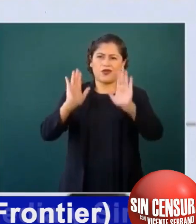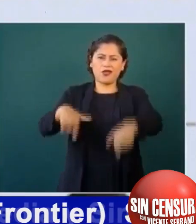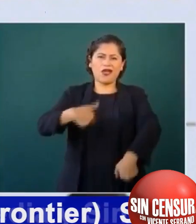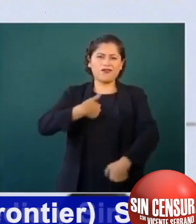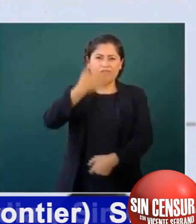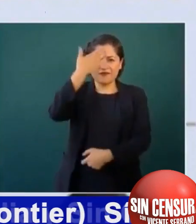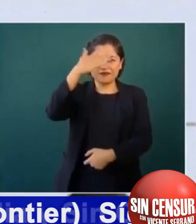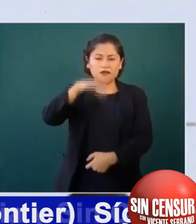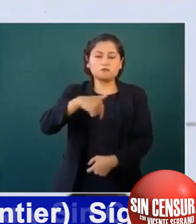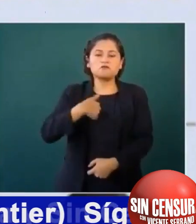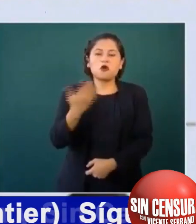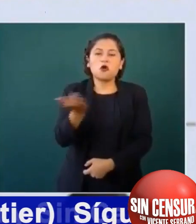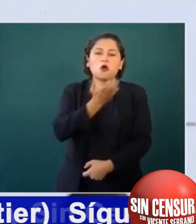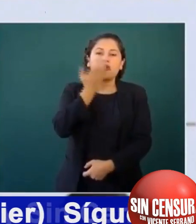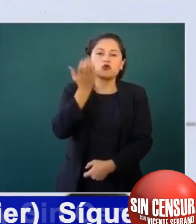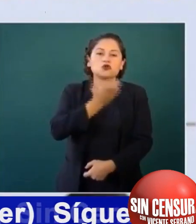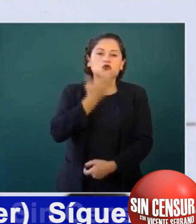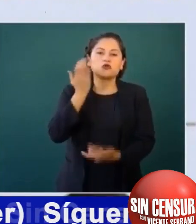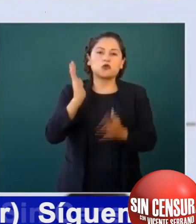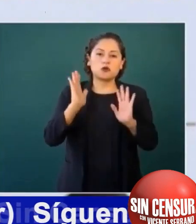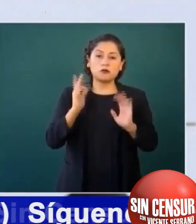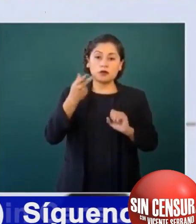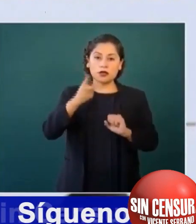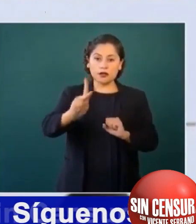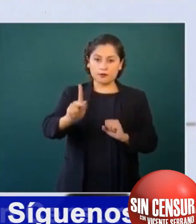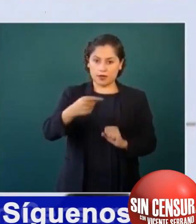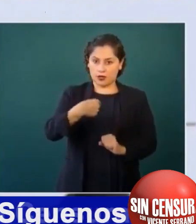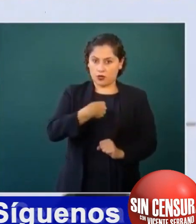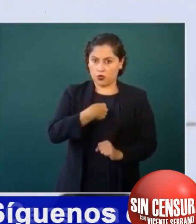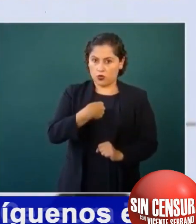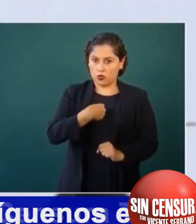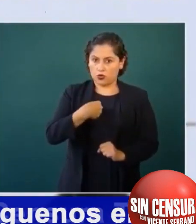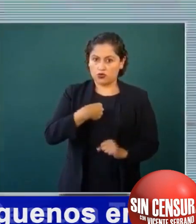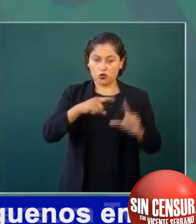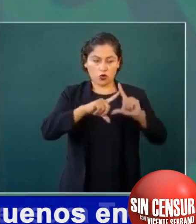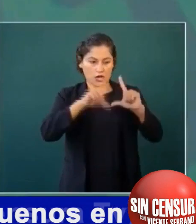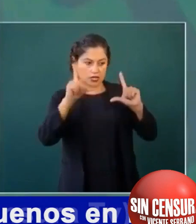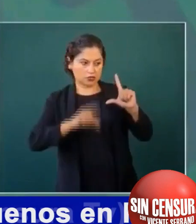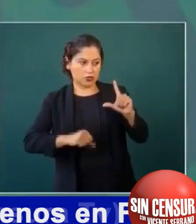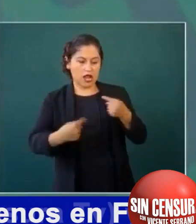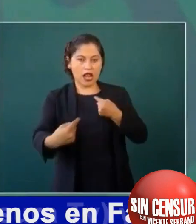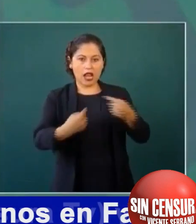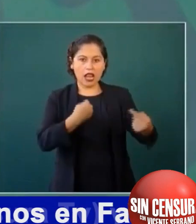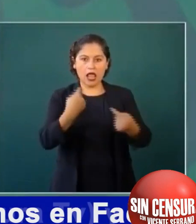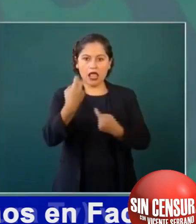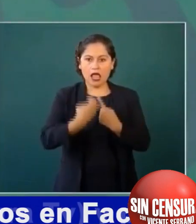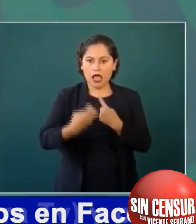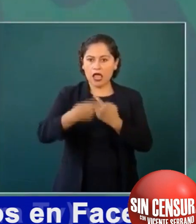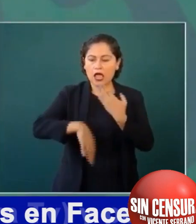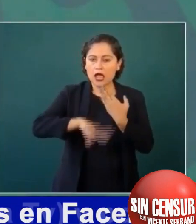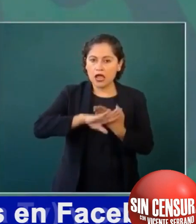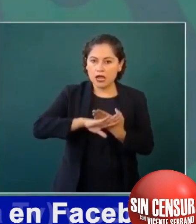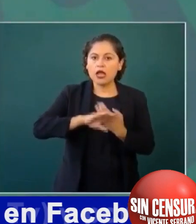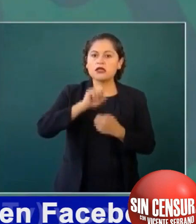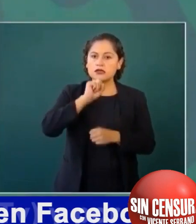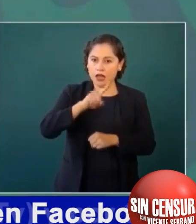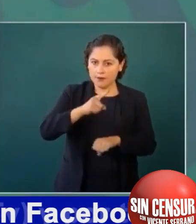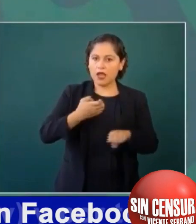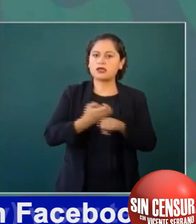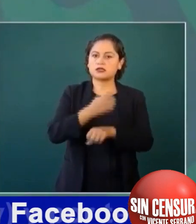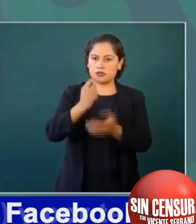de adversarios políticos nacionales y locales. Aquí en Tamaulipas, las organizaciones criminales también